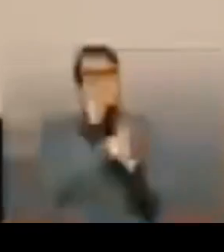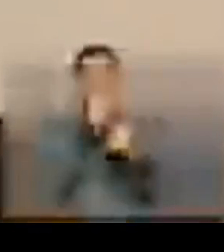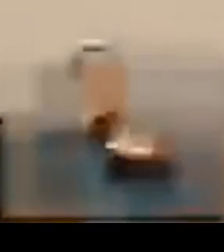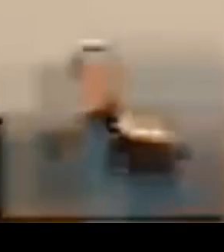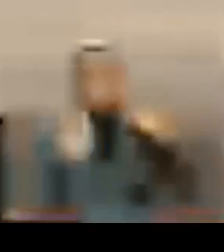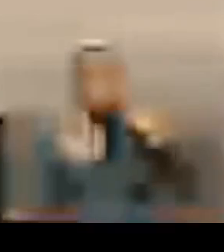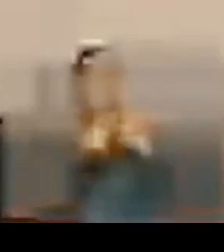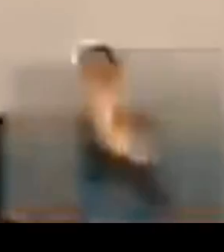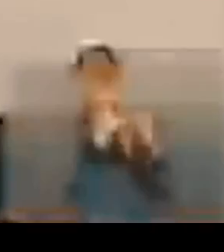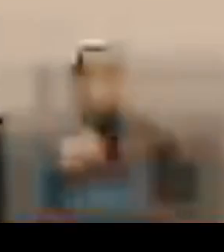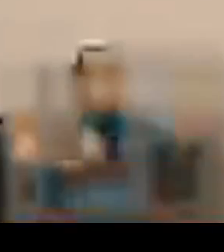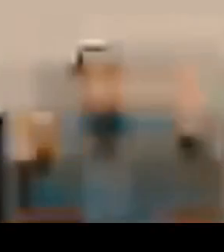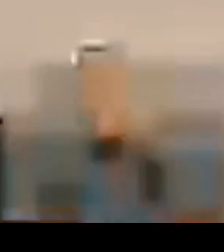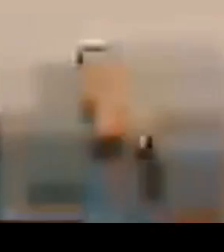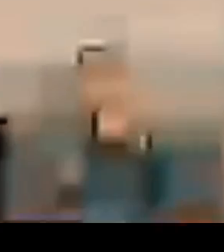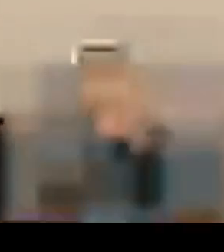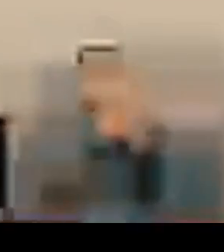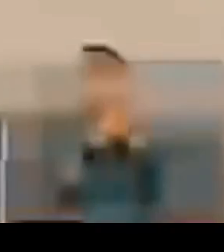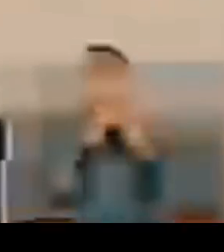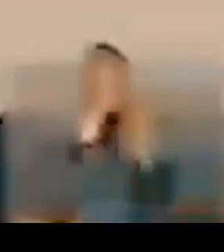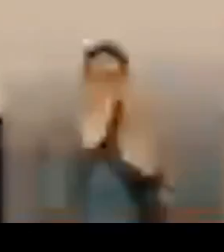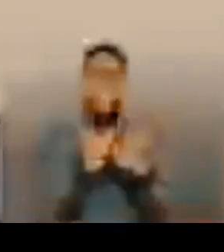República. Gracias, muy amable.